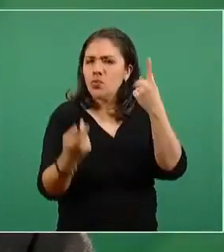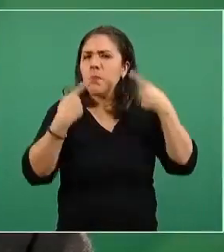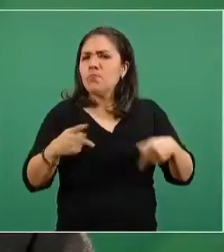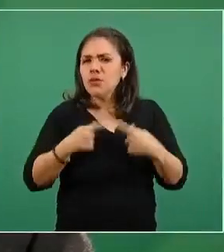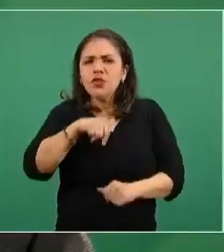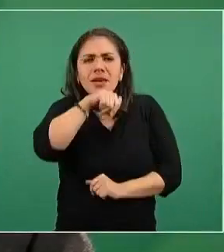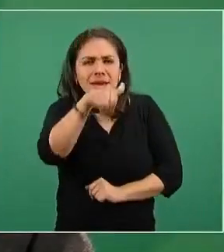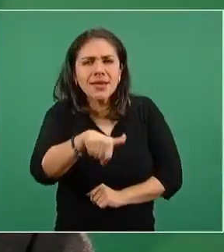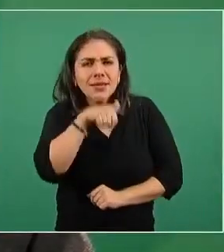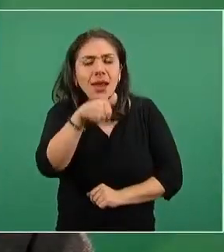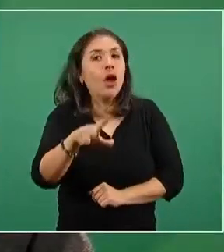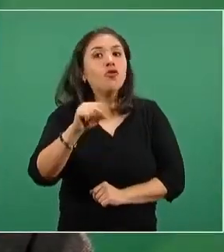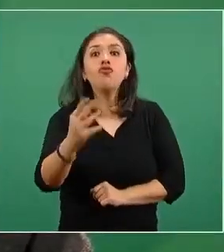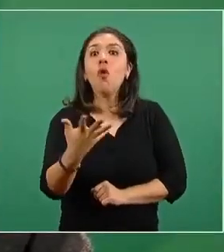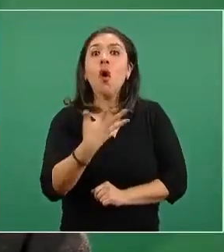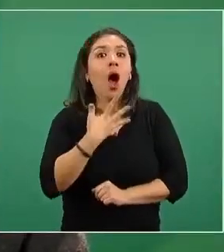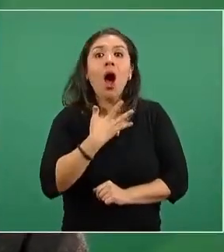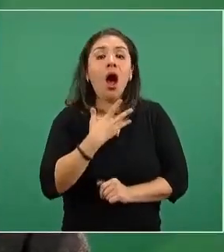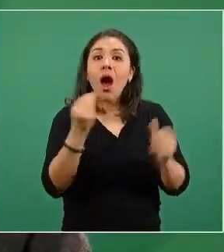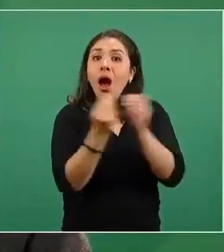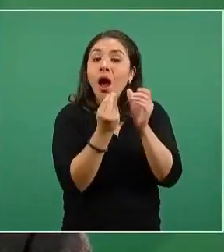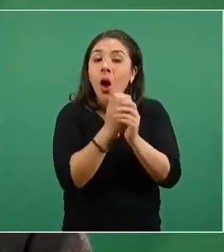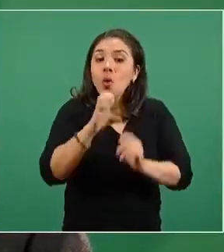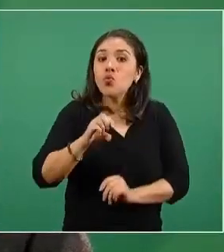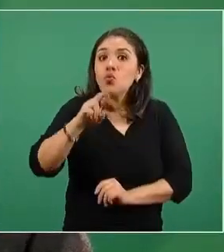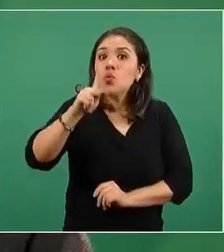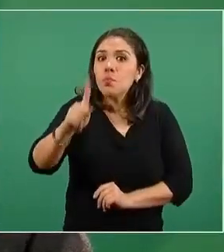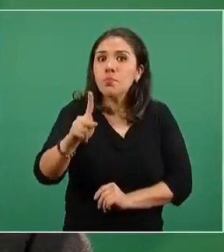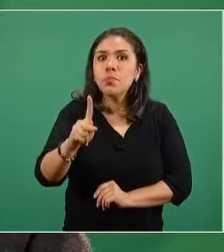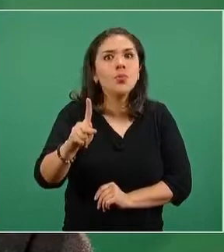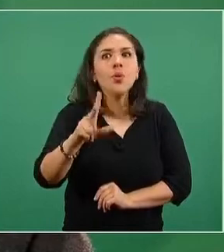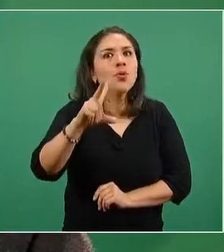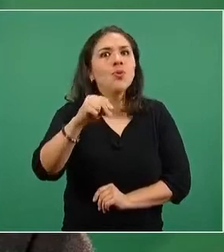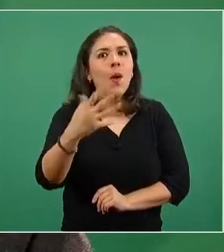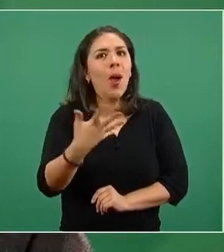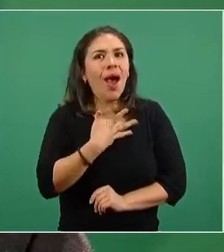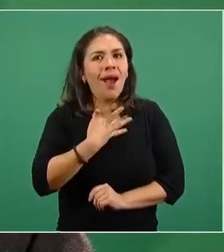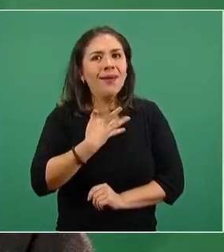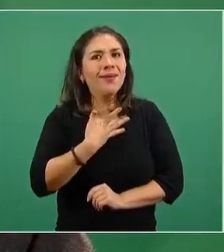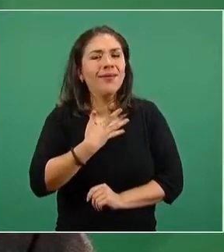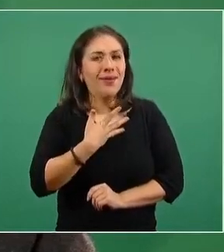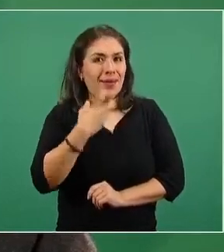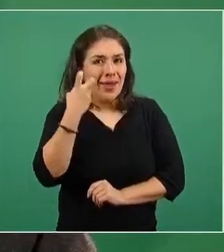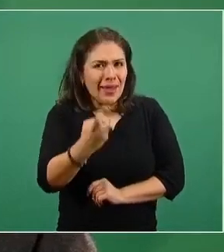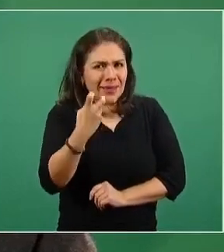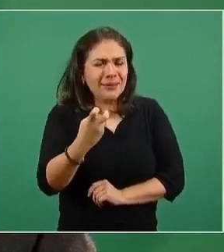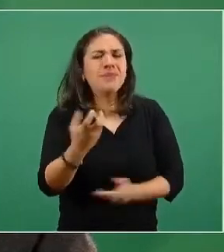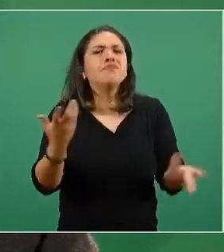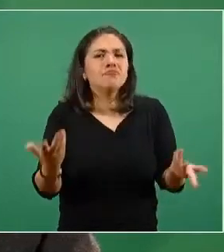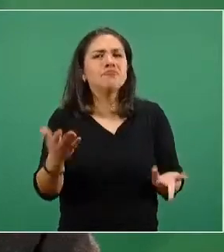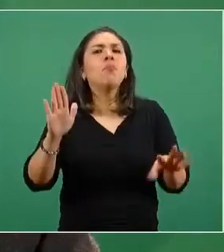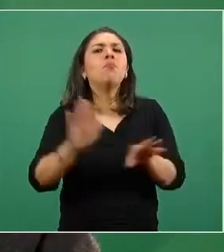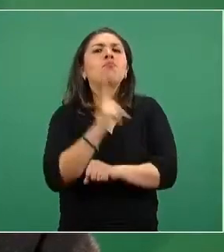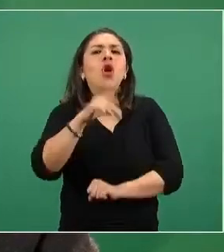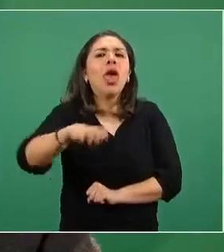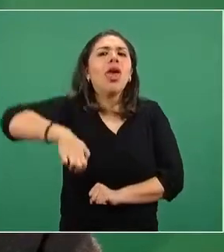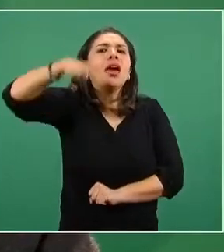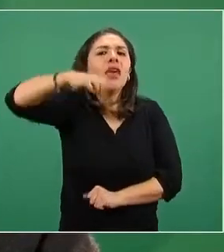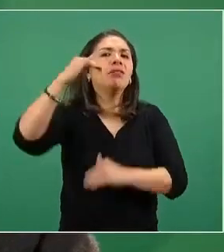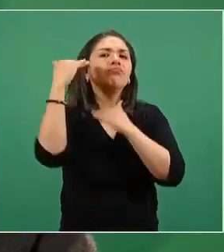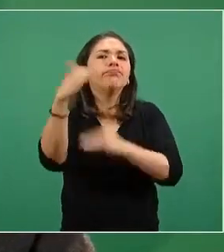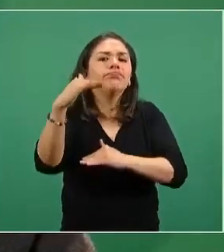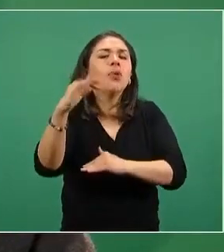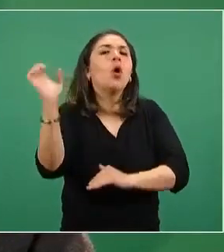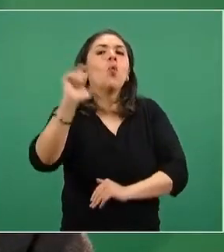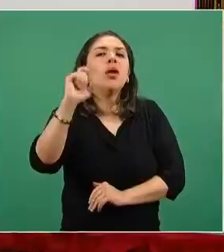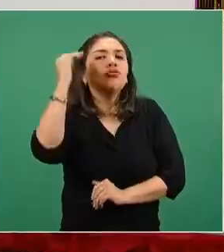mayores no alcanzaron a tener una clave del registro único poblacional, de la CURP, por su edad, el momento en que